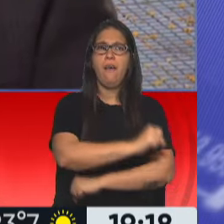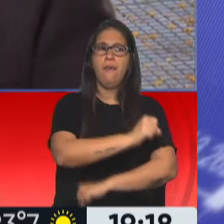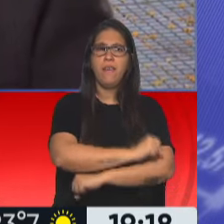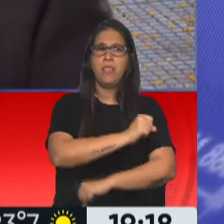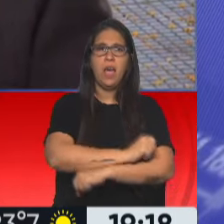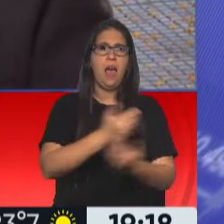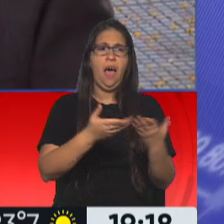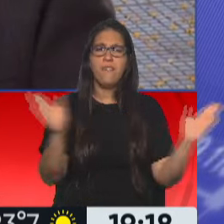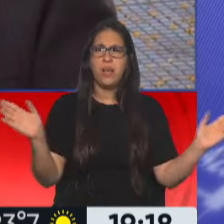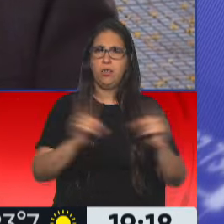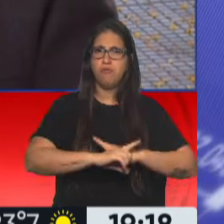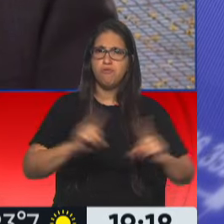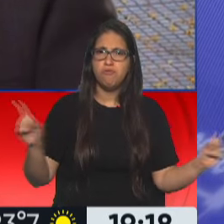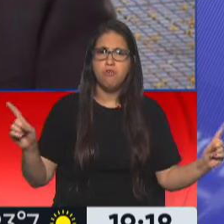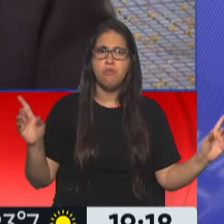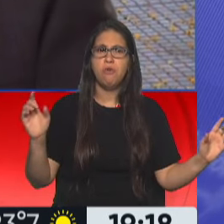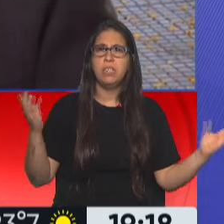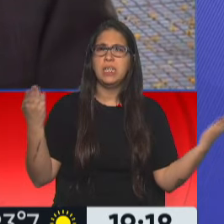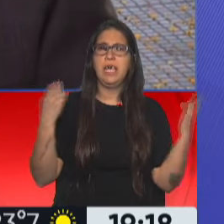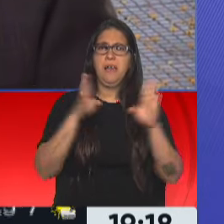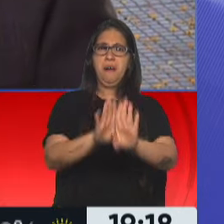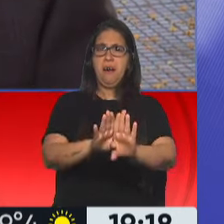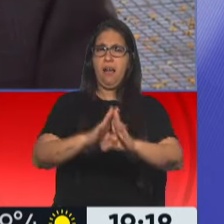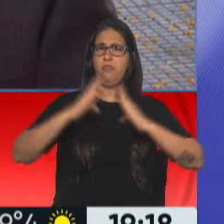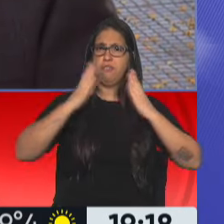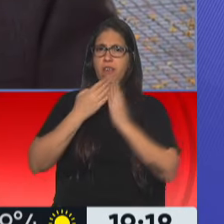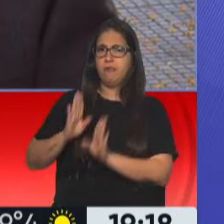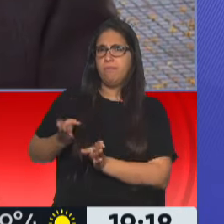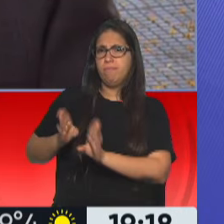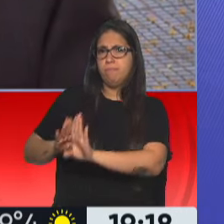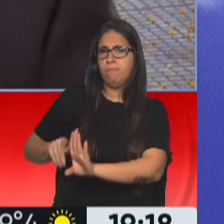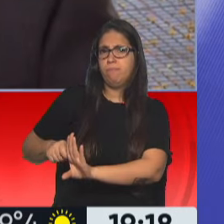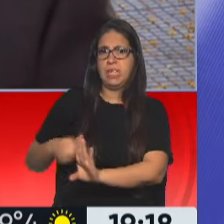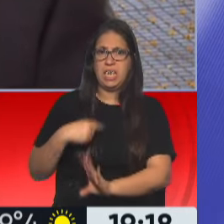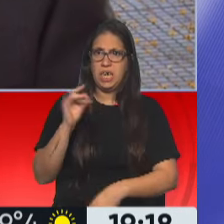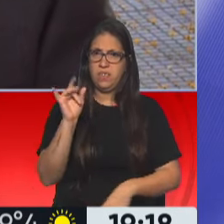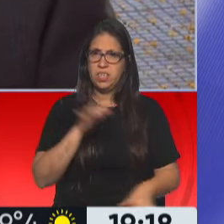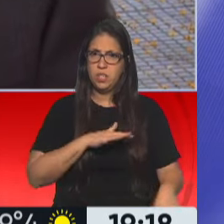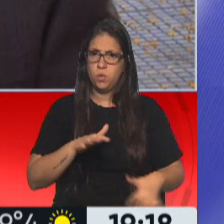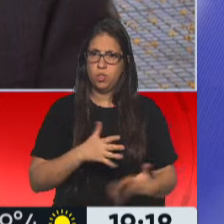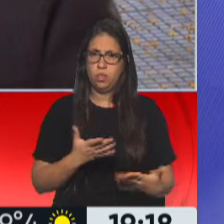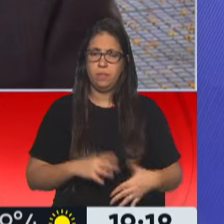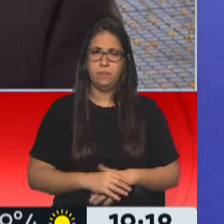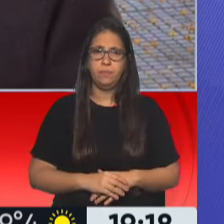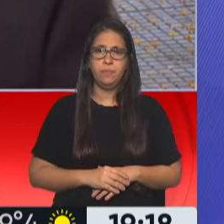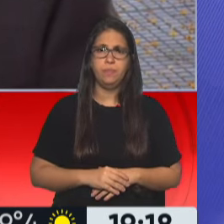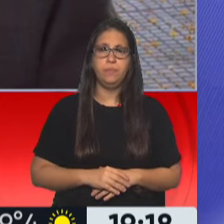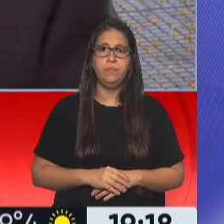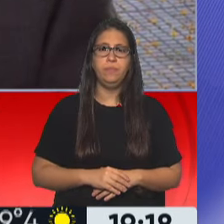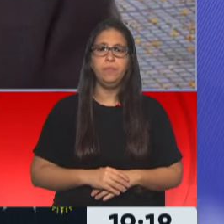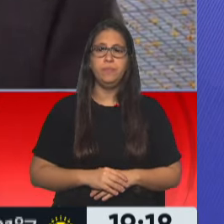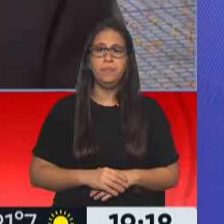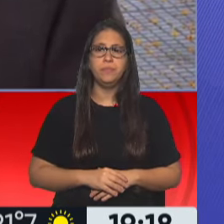las ventanas, traten de mantener todo cerrado, y es complicada la situación, ¿no?